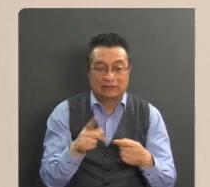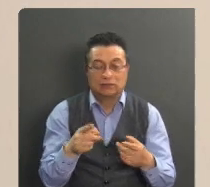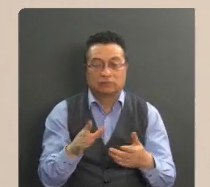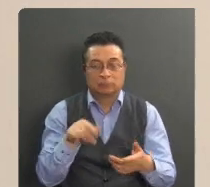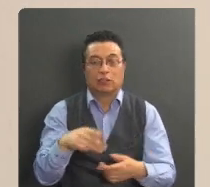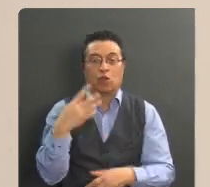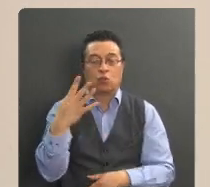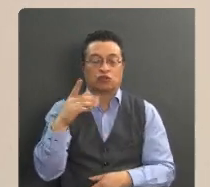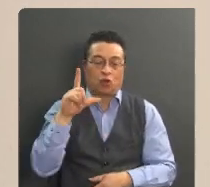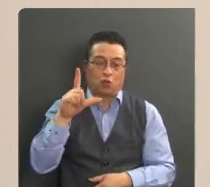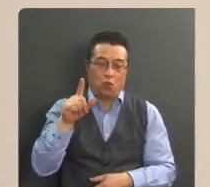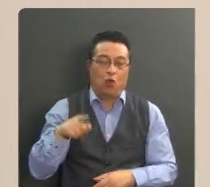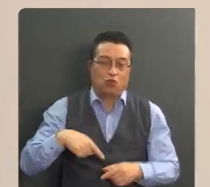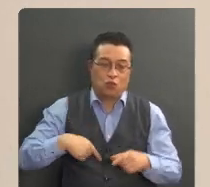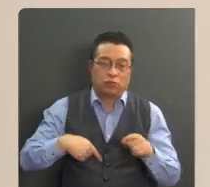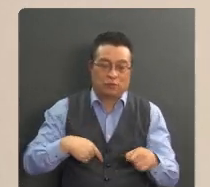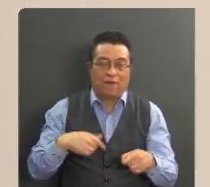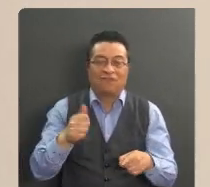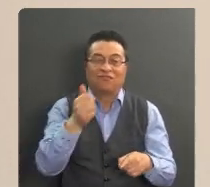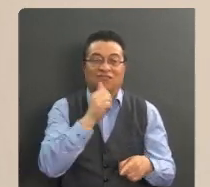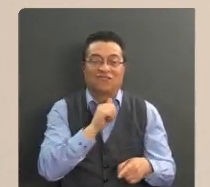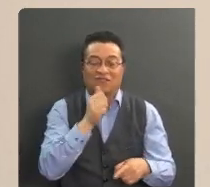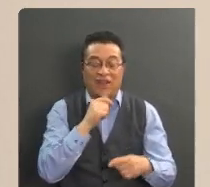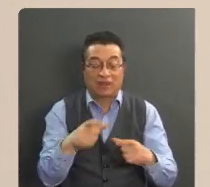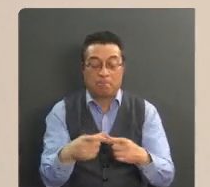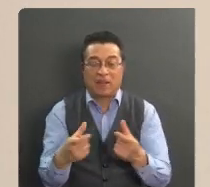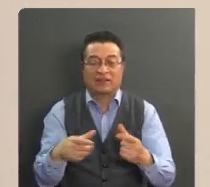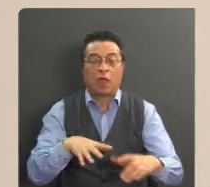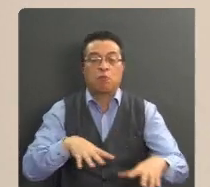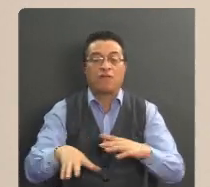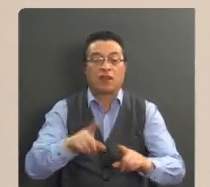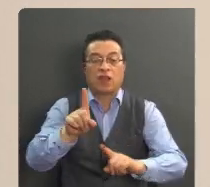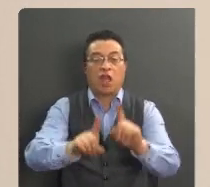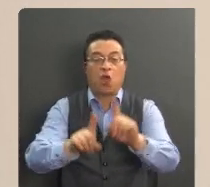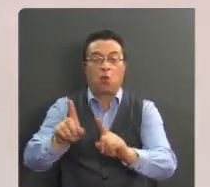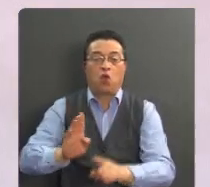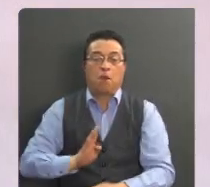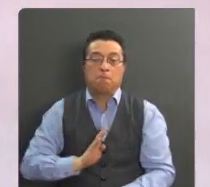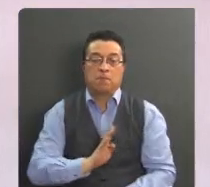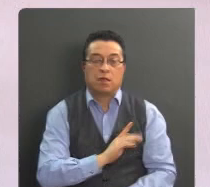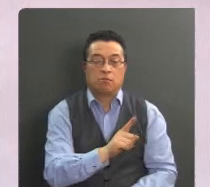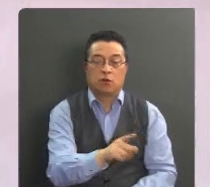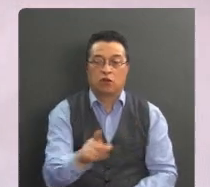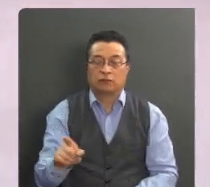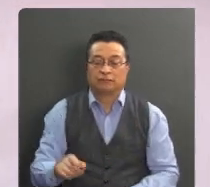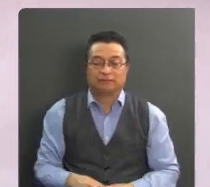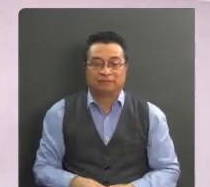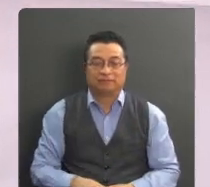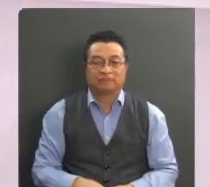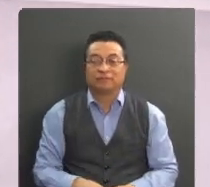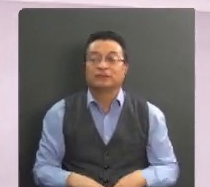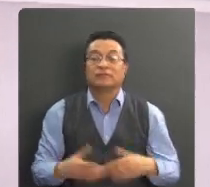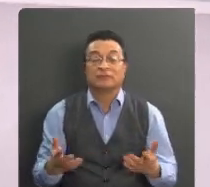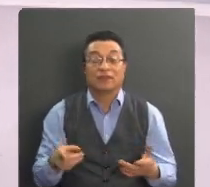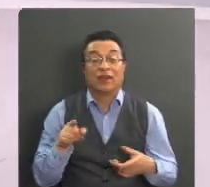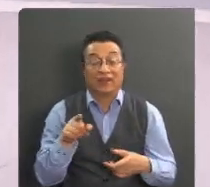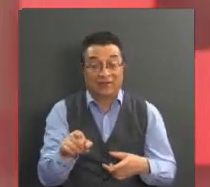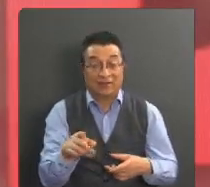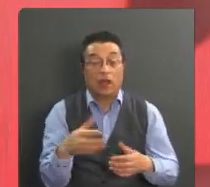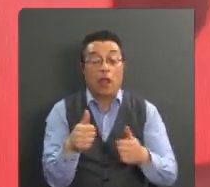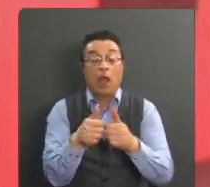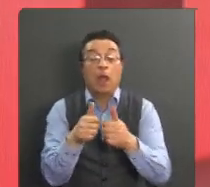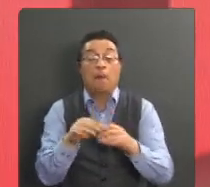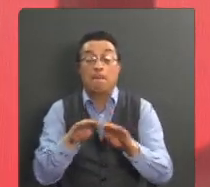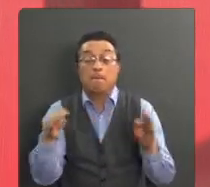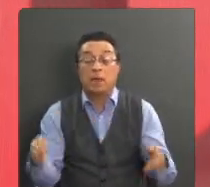de julio fue la falta del pase de movilidad de algunos convencionales. ¿Cómo resuelve la mesa directiva este entuerto?